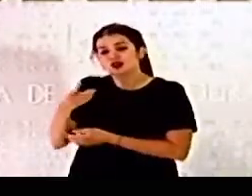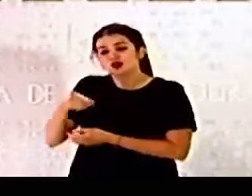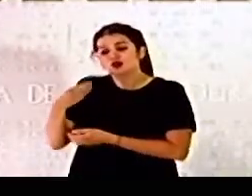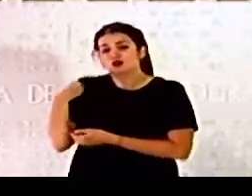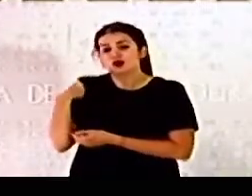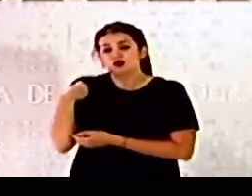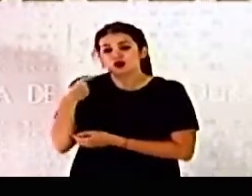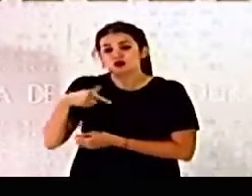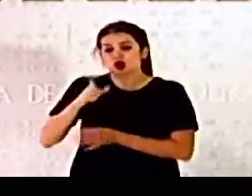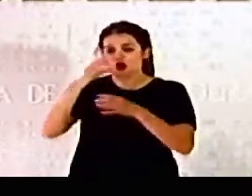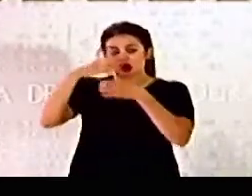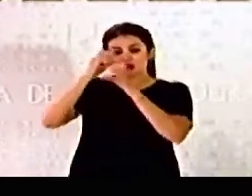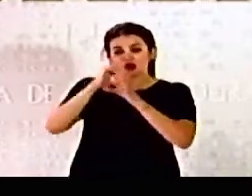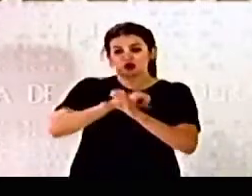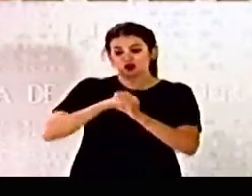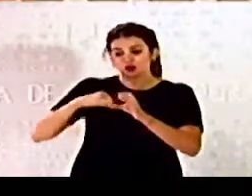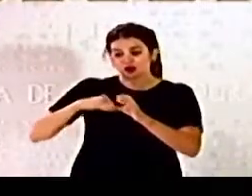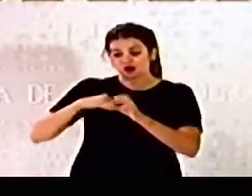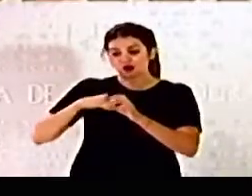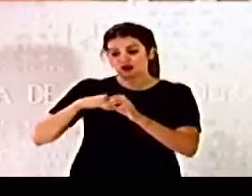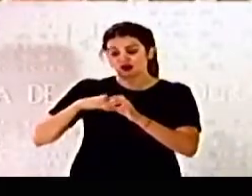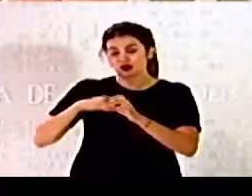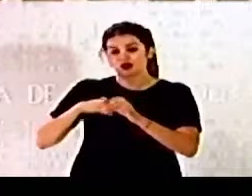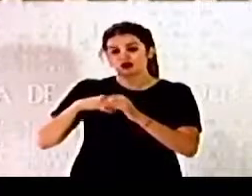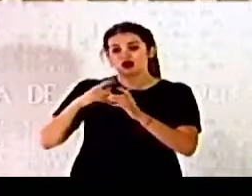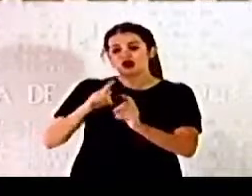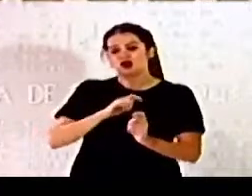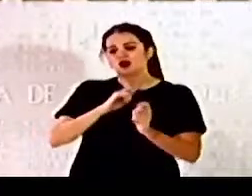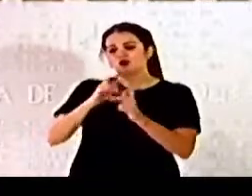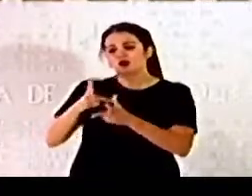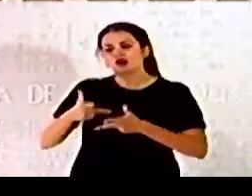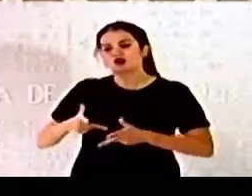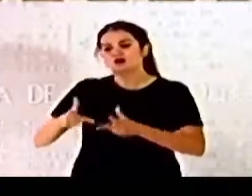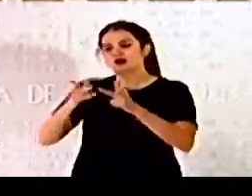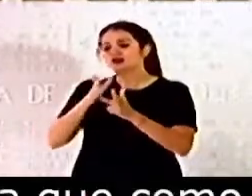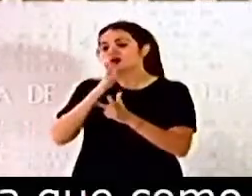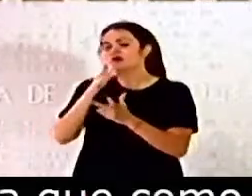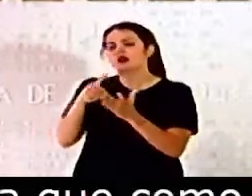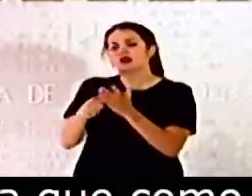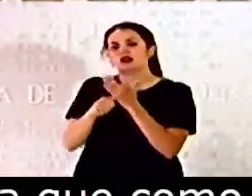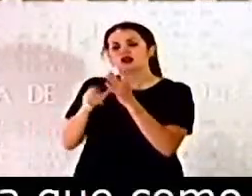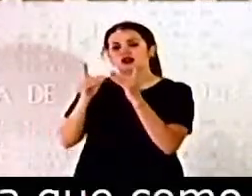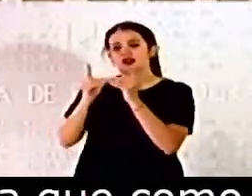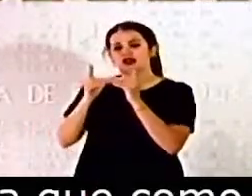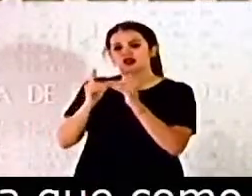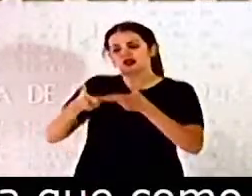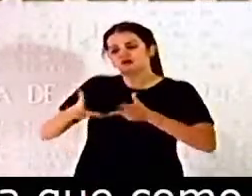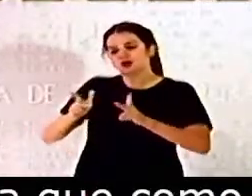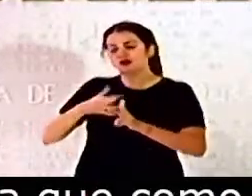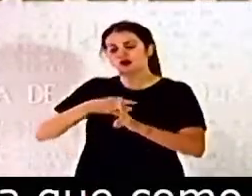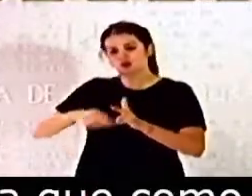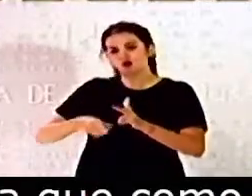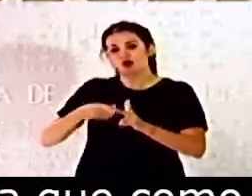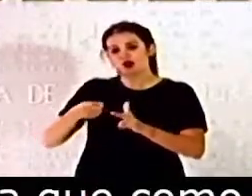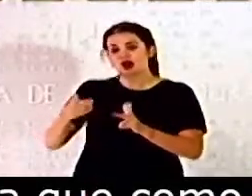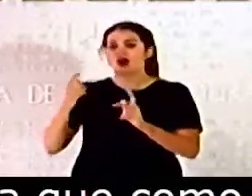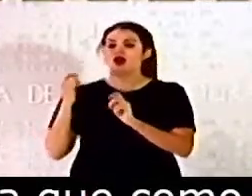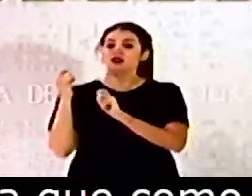los laboratorios privados a la acreditación para poder expedir este certificado de la COVID digital y, por lo tanto,